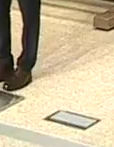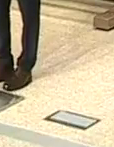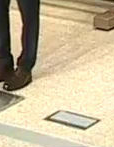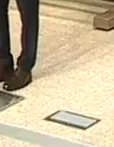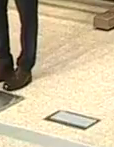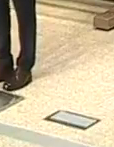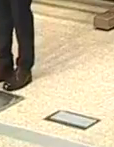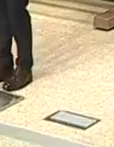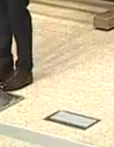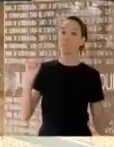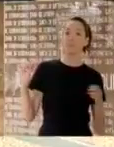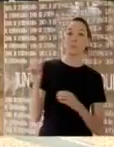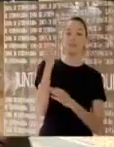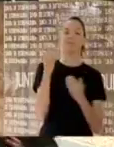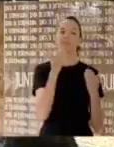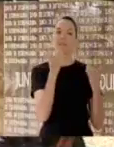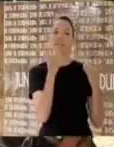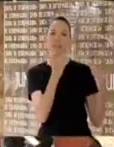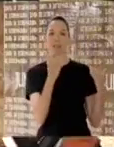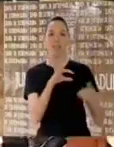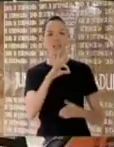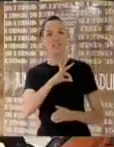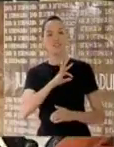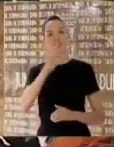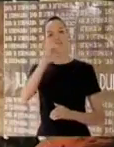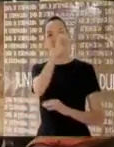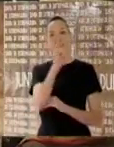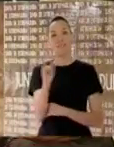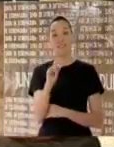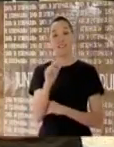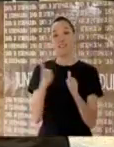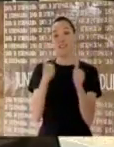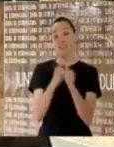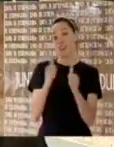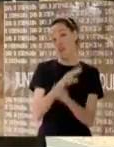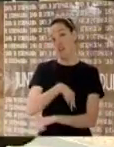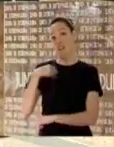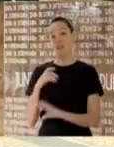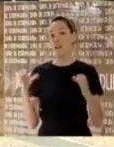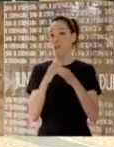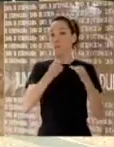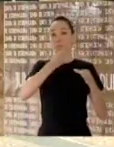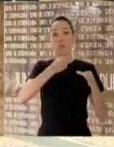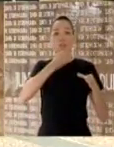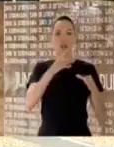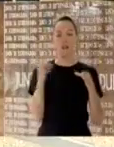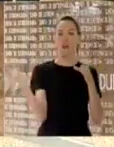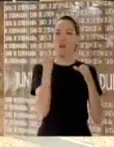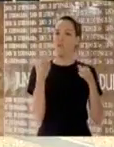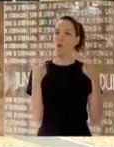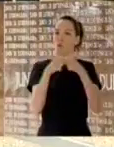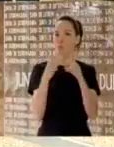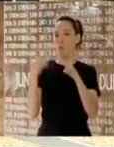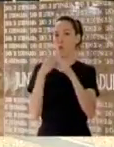Bueno, en primer lugar, agradecer a don Pedro Sánchez, secretario general del PSOE y jefe de la oposición, esta visita